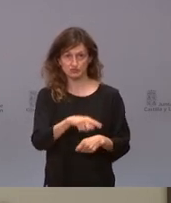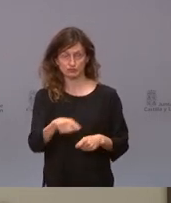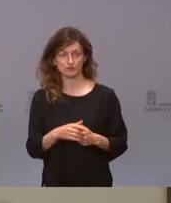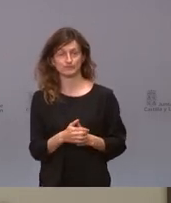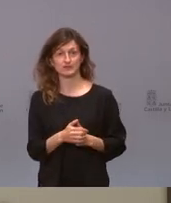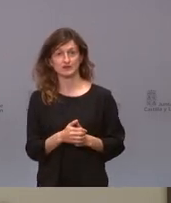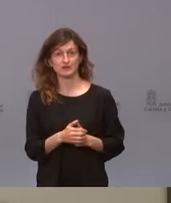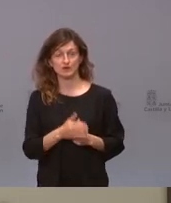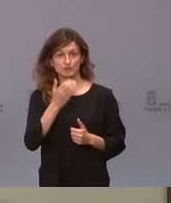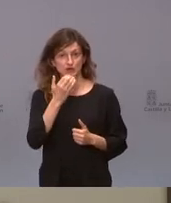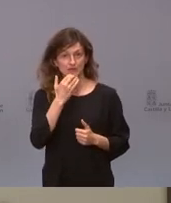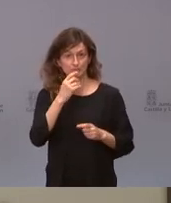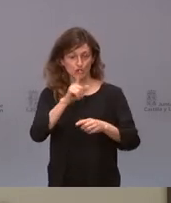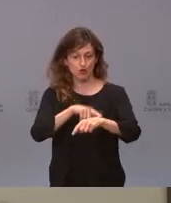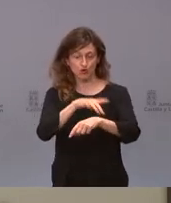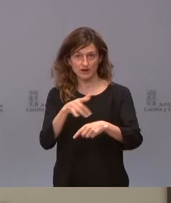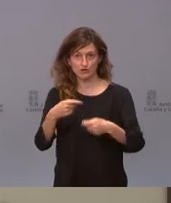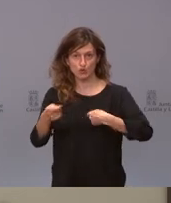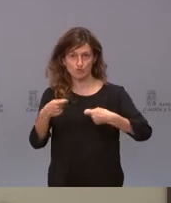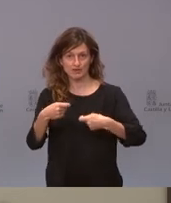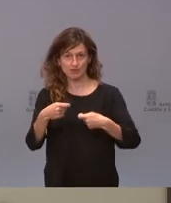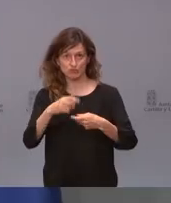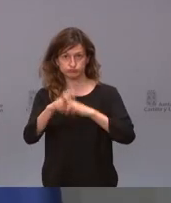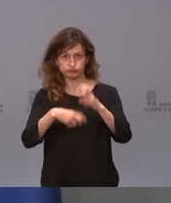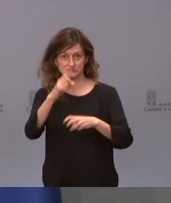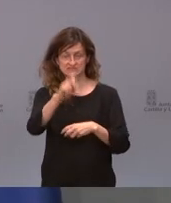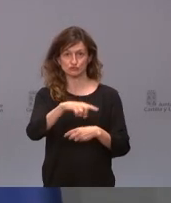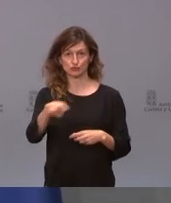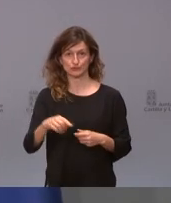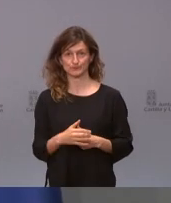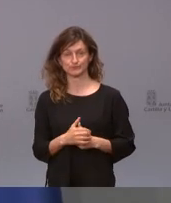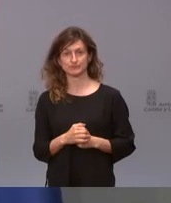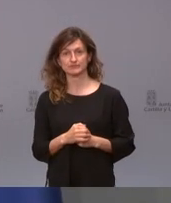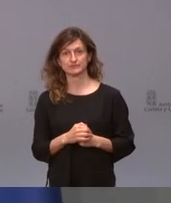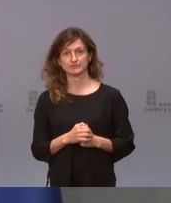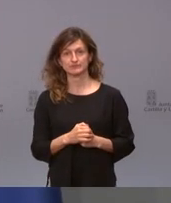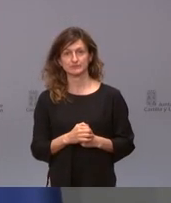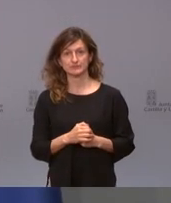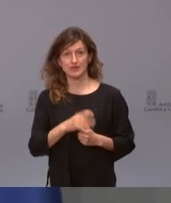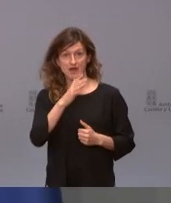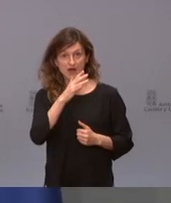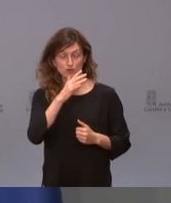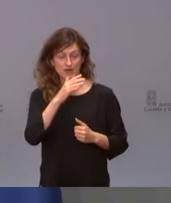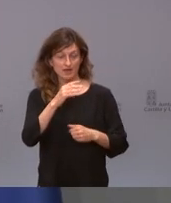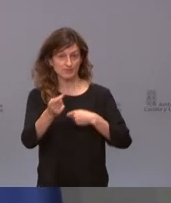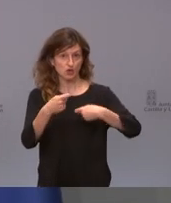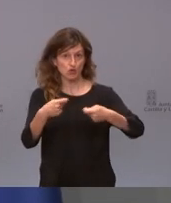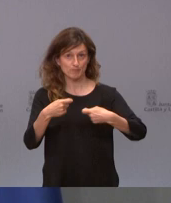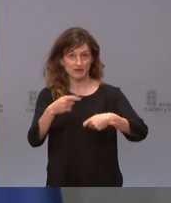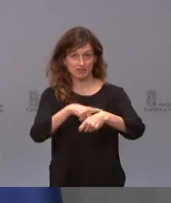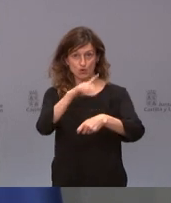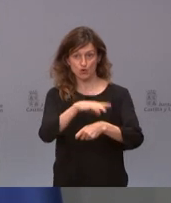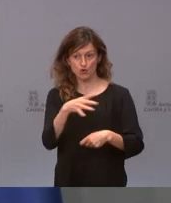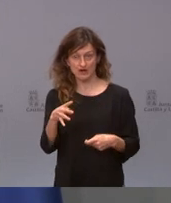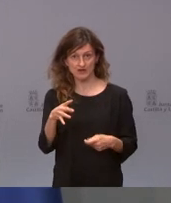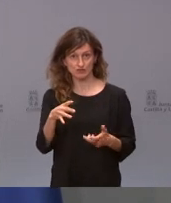por ejemplo el horario de los comercios gracias bueno ahora mismo el tema del horario de los comercios ustedes saben